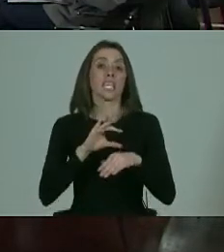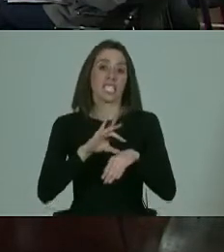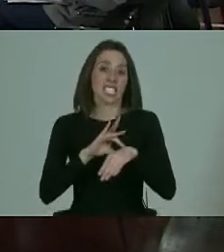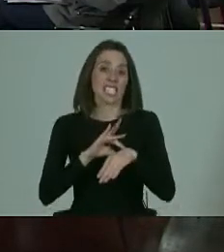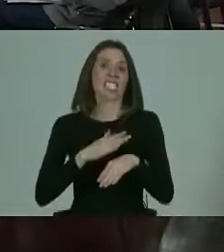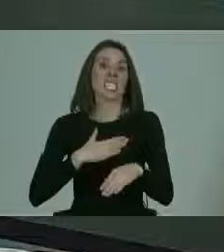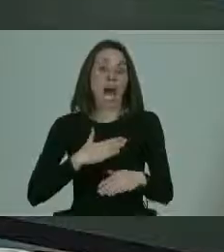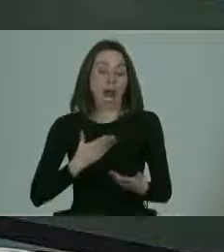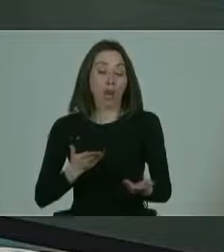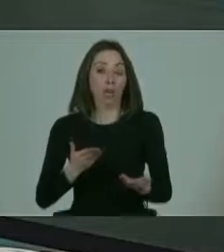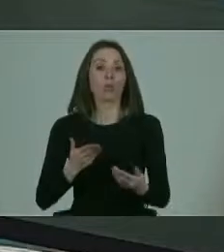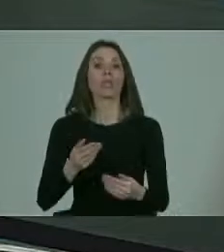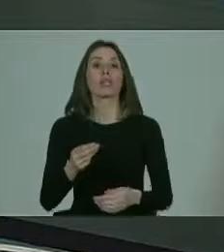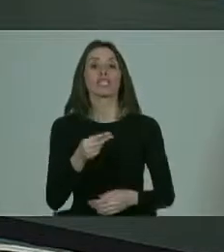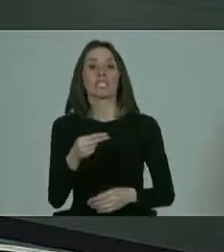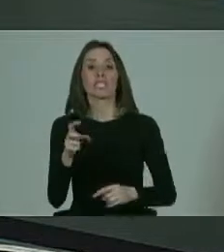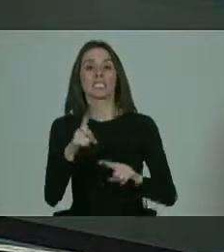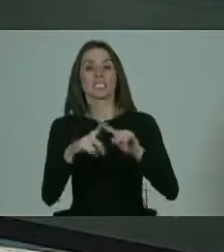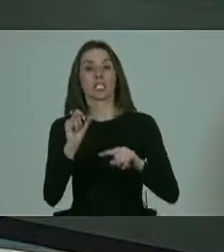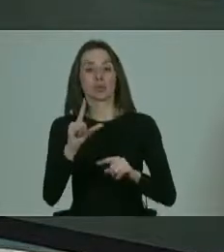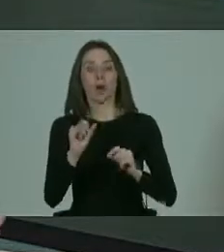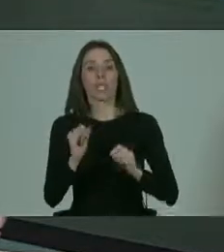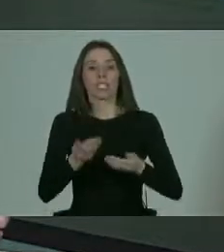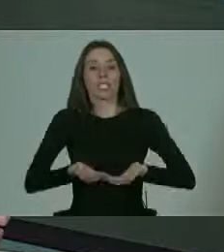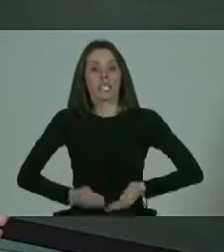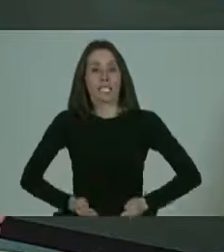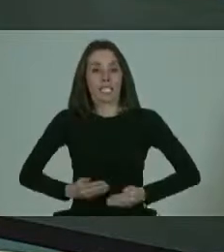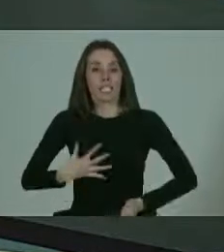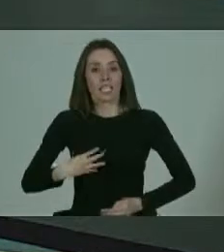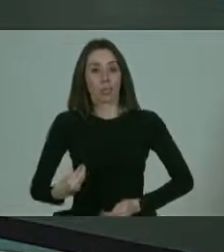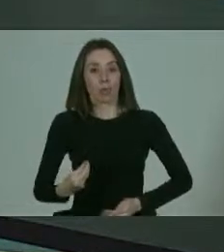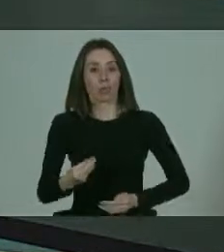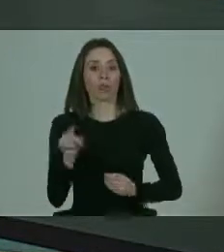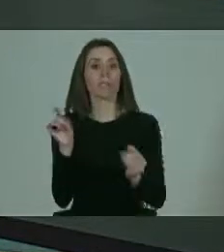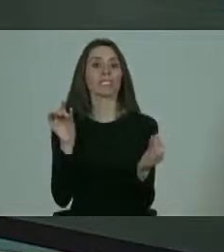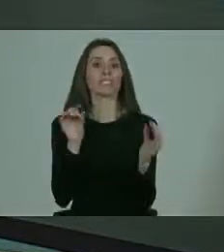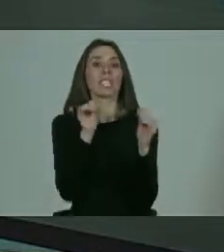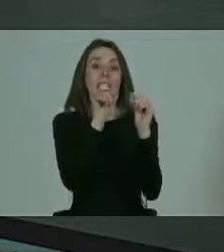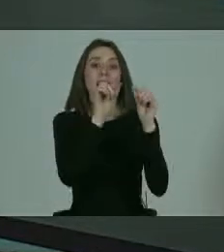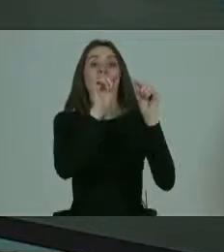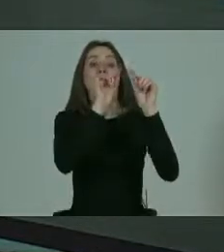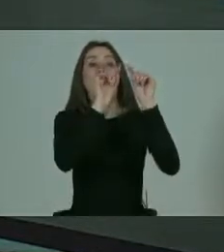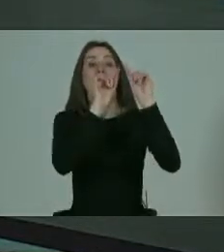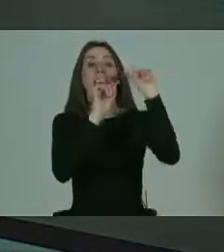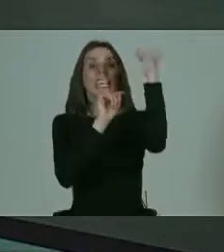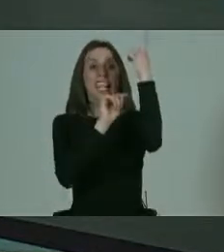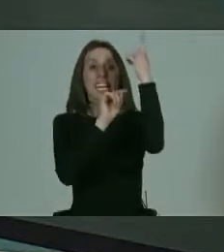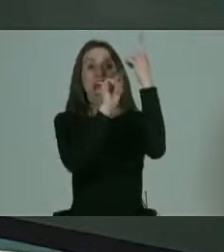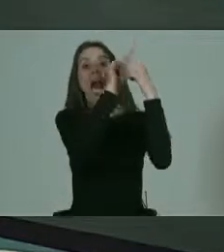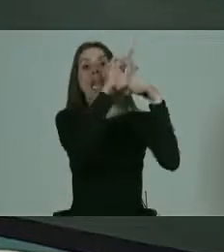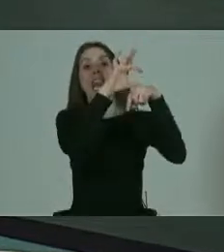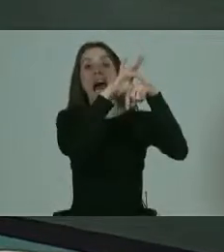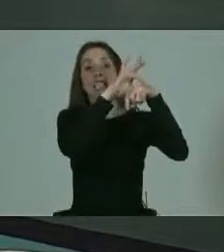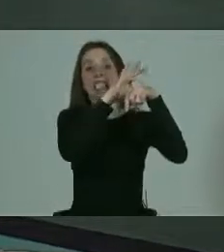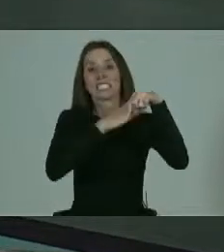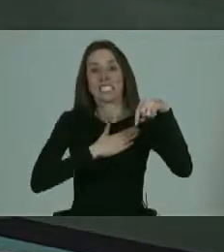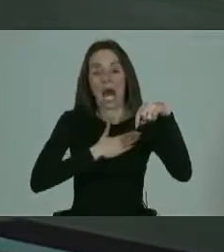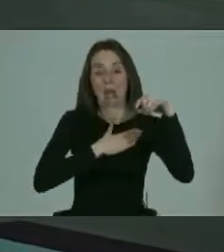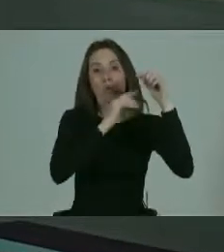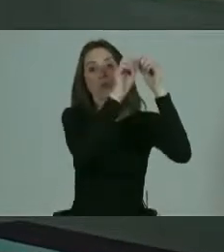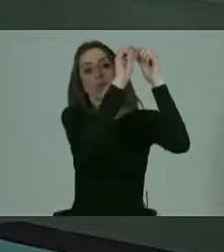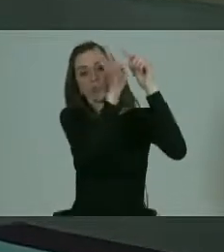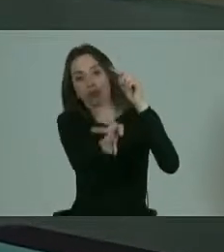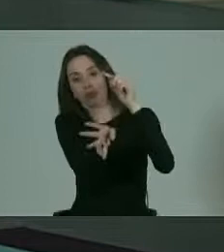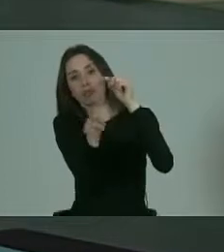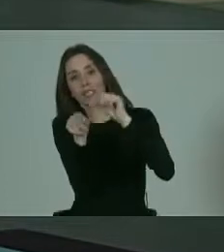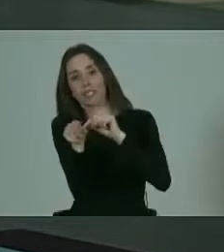que no es más que una especificidad de la salud en general bien la relación médico-paciente siempre se ha